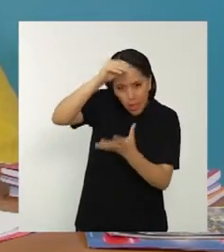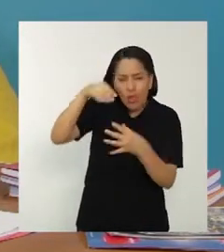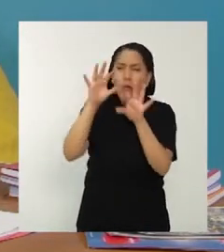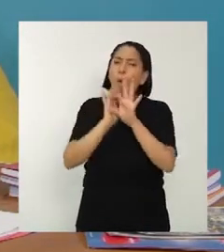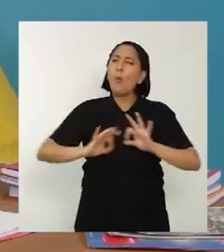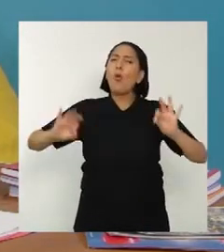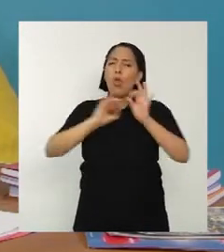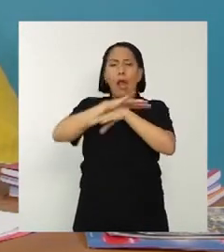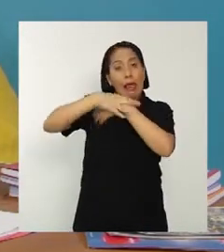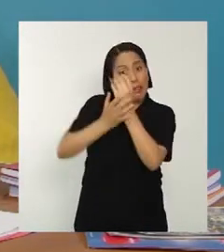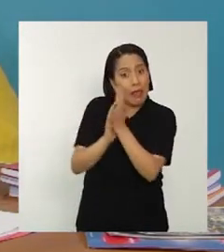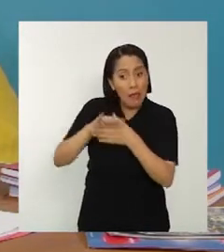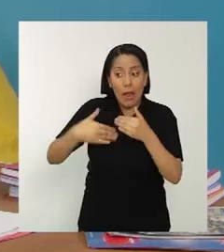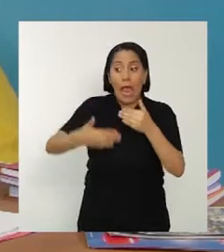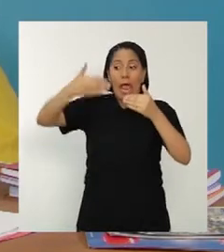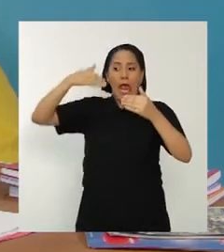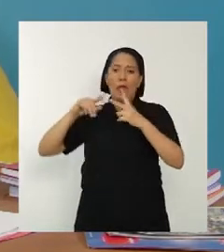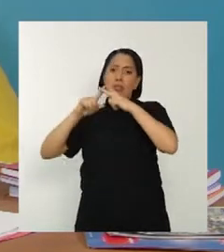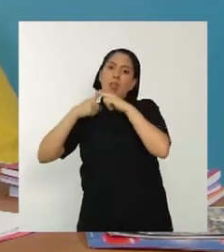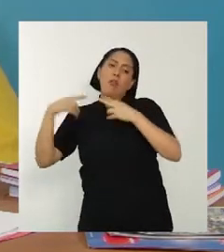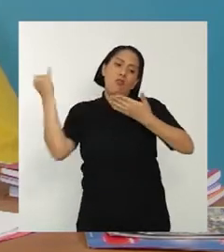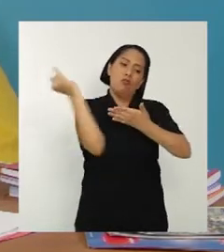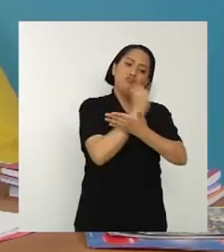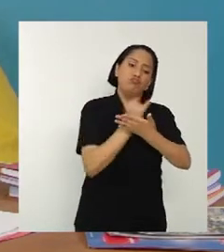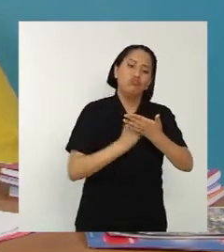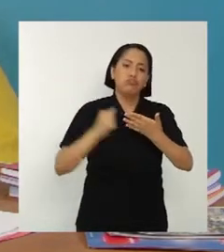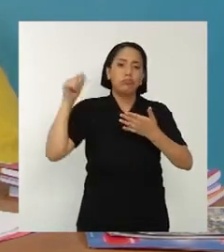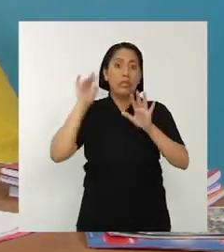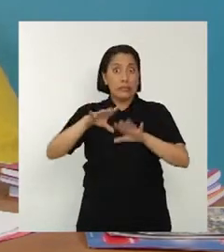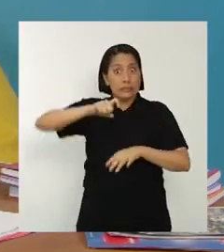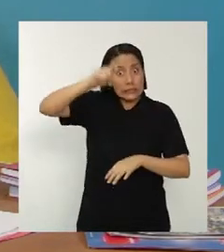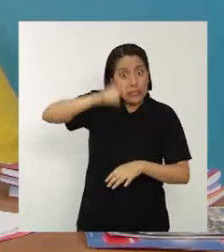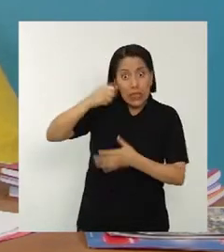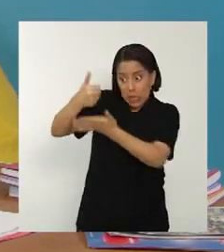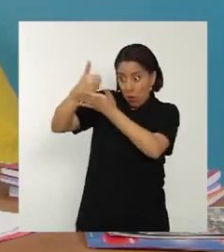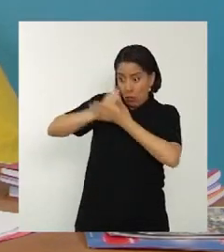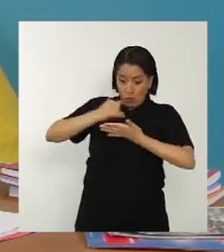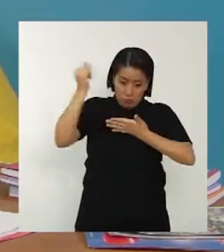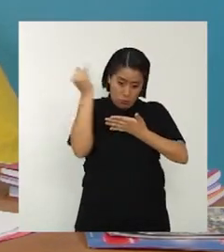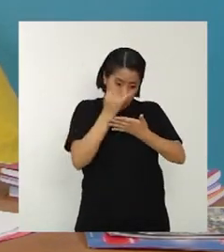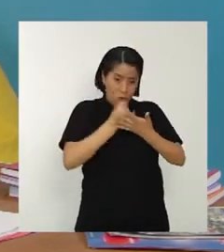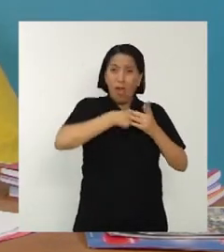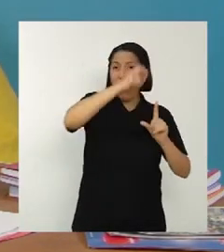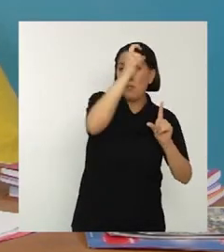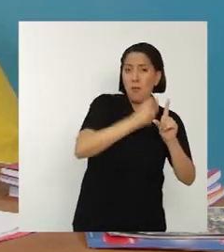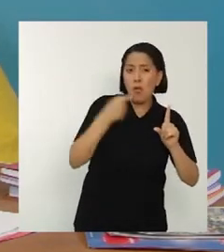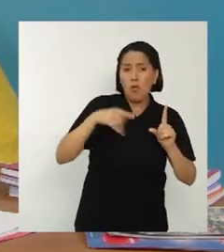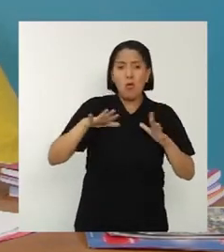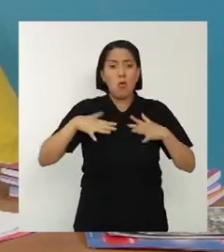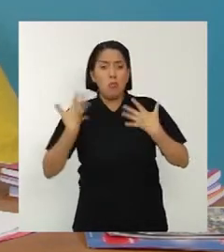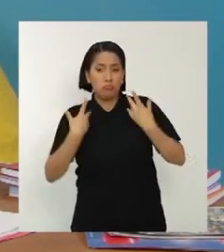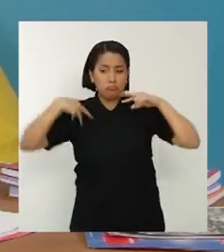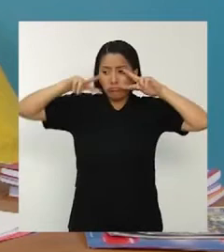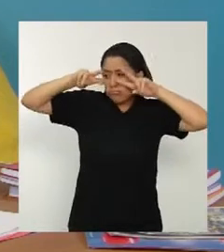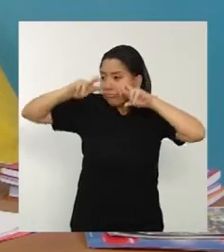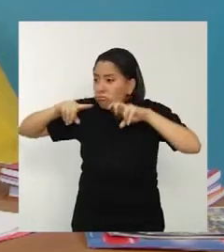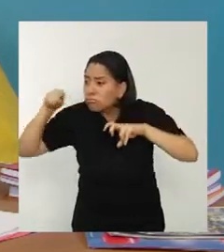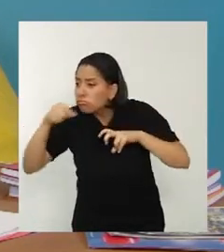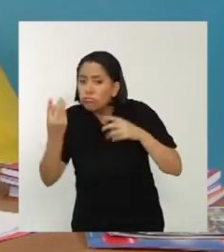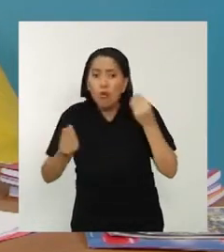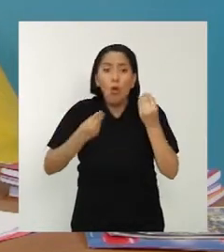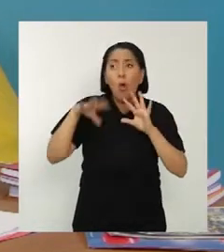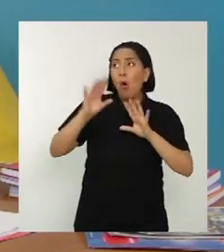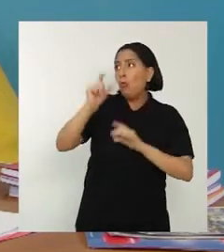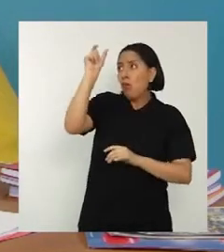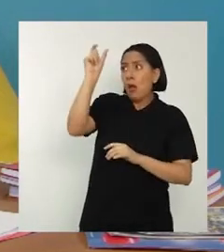es importante lavarse las manos antes de empezar a trabajar. Y si necesitas ayuda para dibujar a tu personaje, puedes buscar alguna referencia.